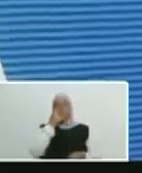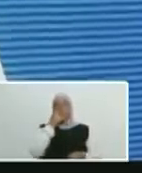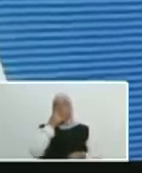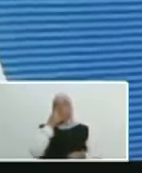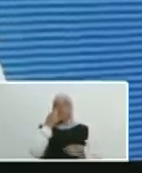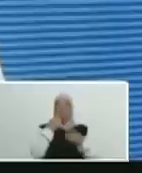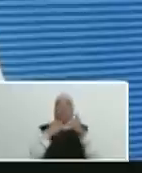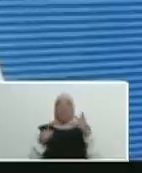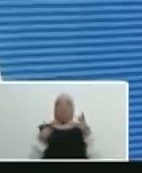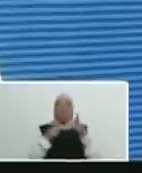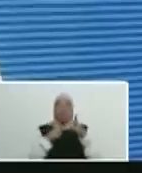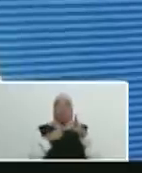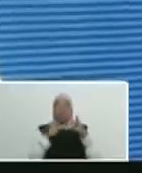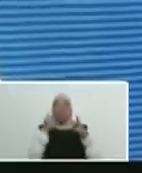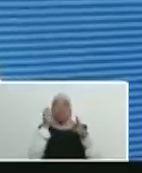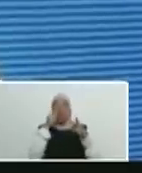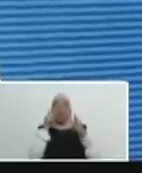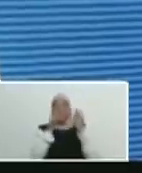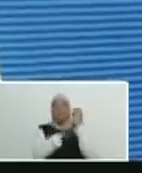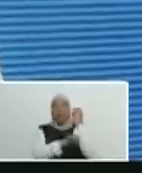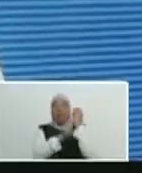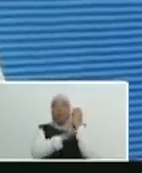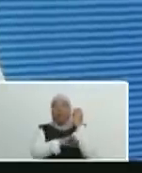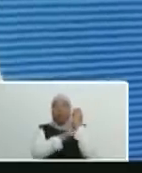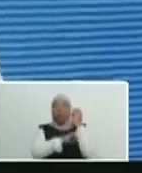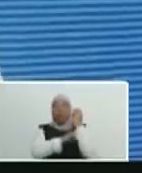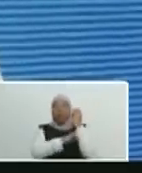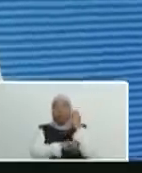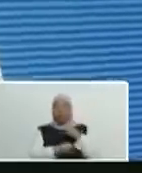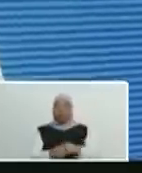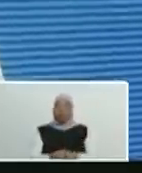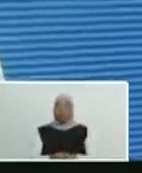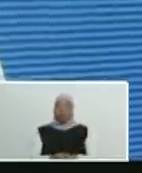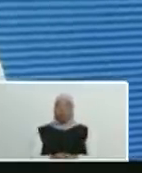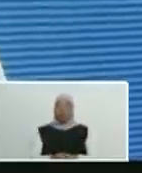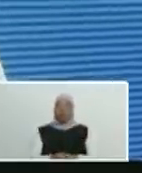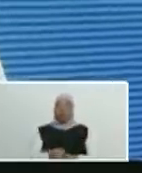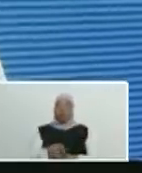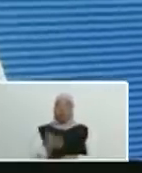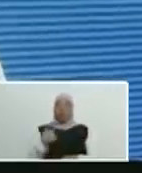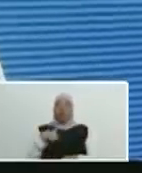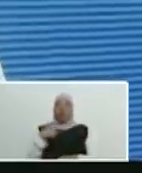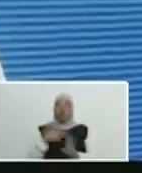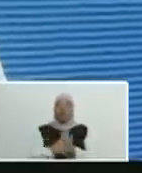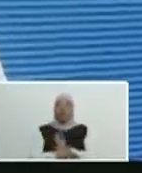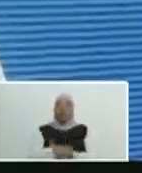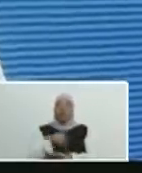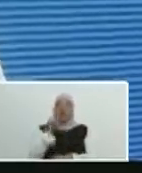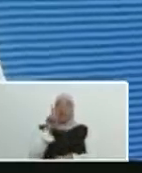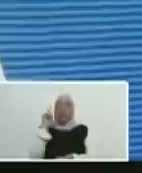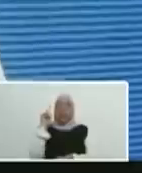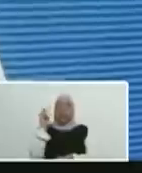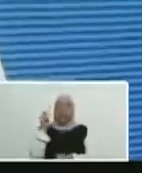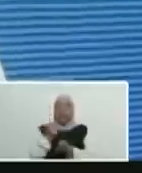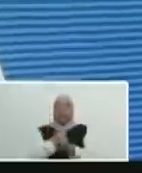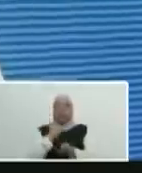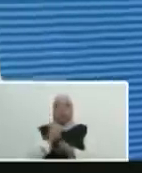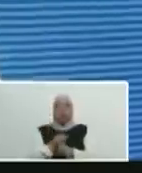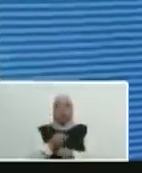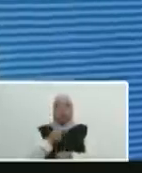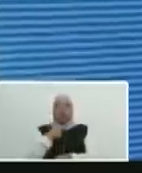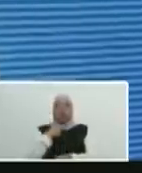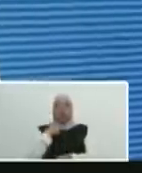y Milicia Bolivariana. He sido honrado con la significativa tarea de tomar el timón